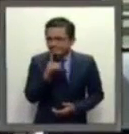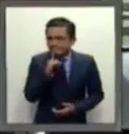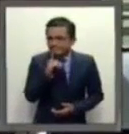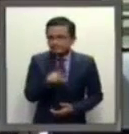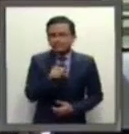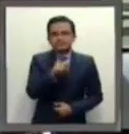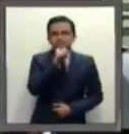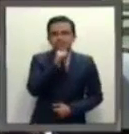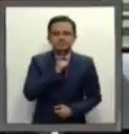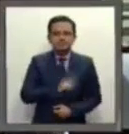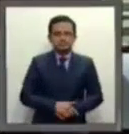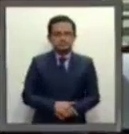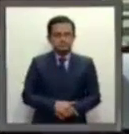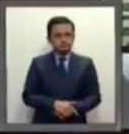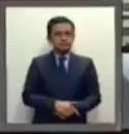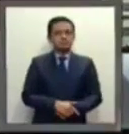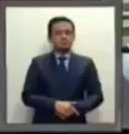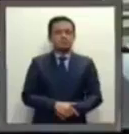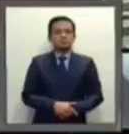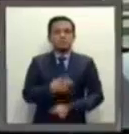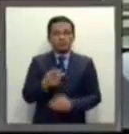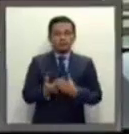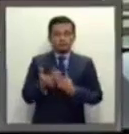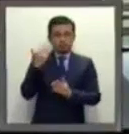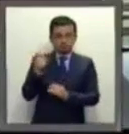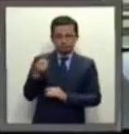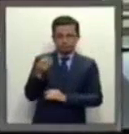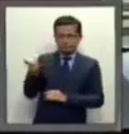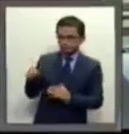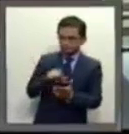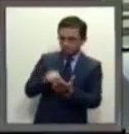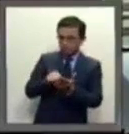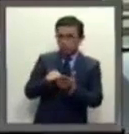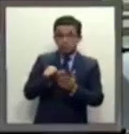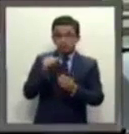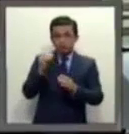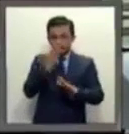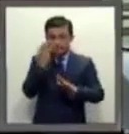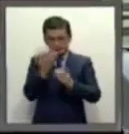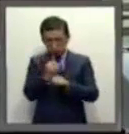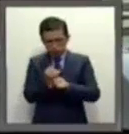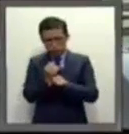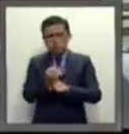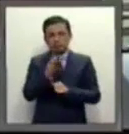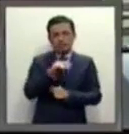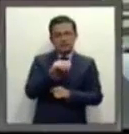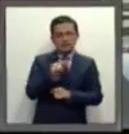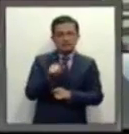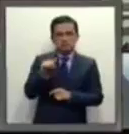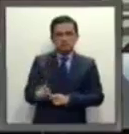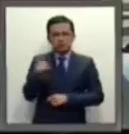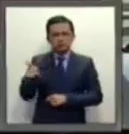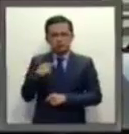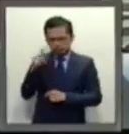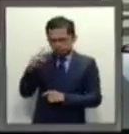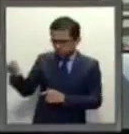falsos. De acuerdo a un estudio que se le solicitó al Centro de Estudios de Finanzas Públicas, la evolución del